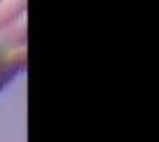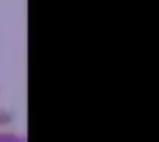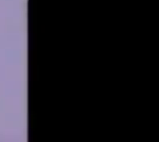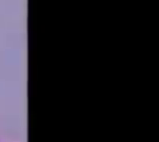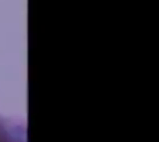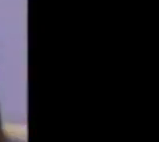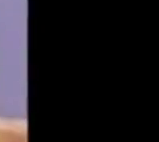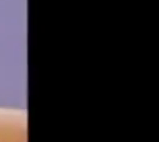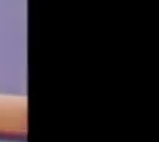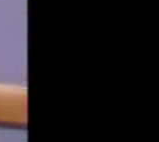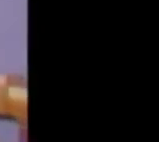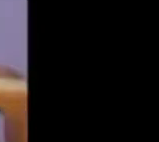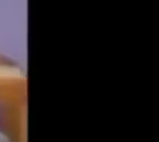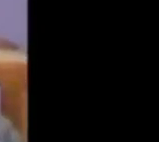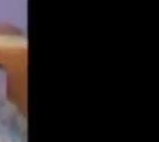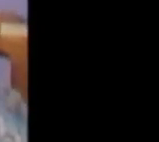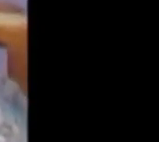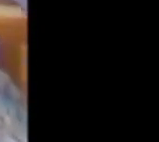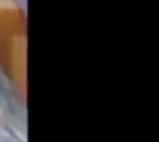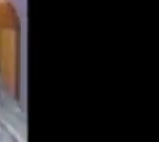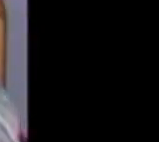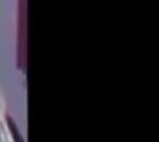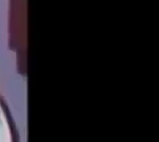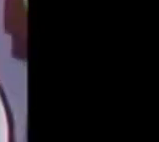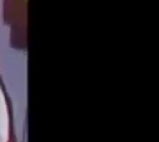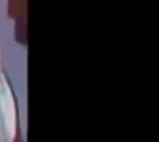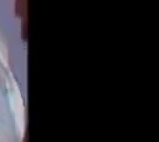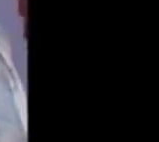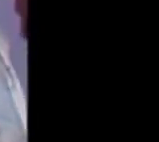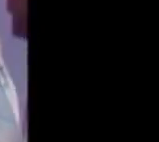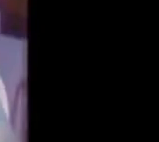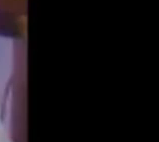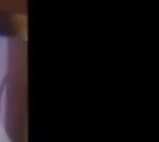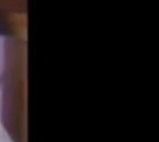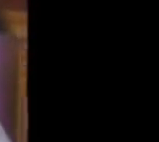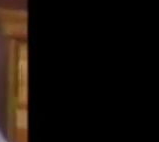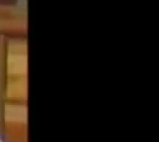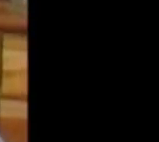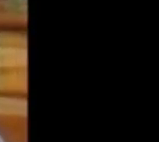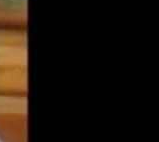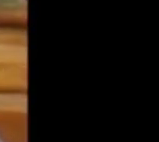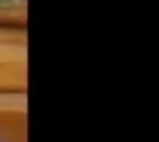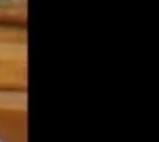todo. Que yo ya tenía medio controladita la